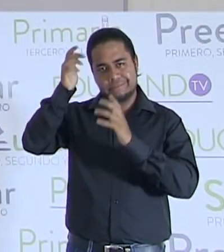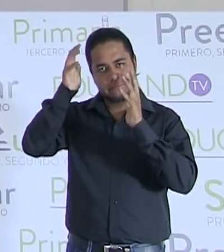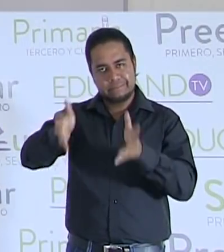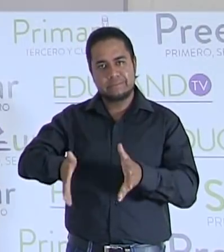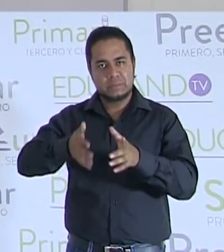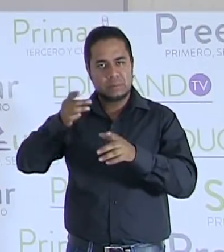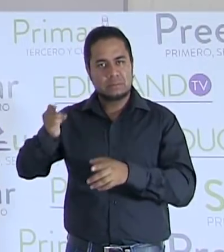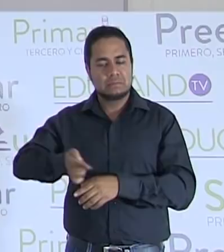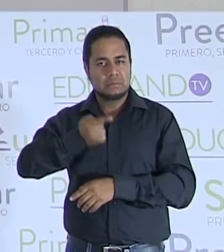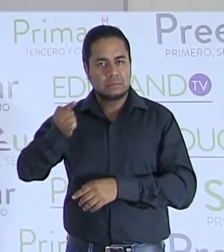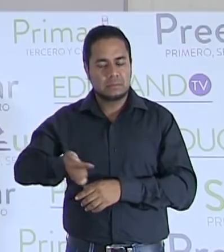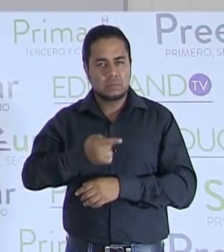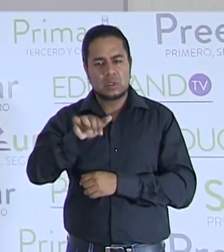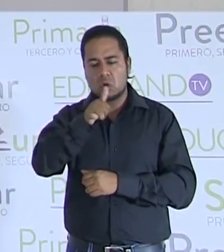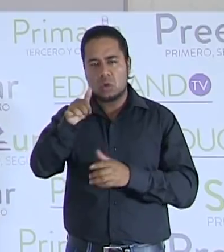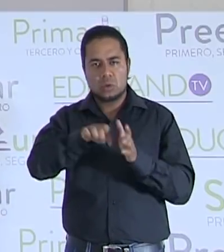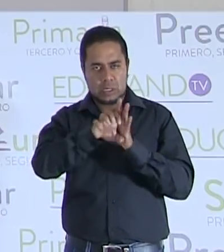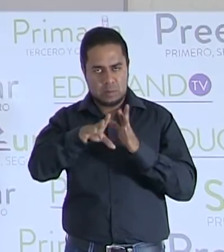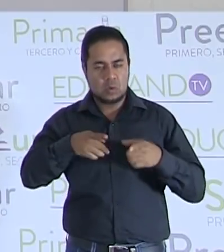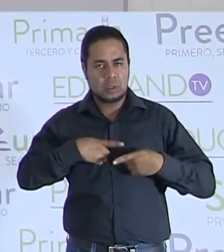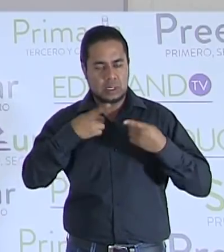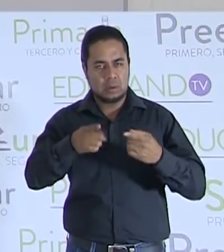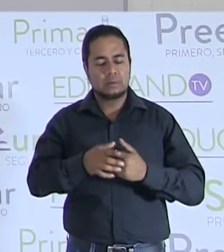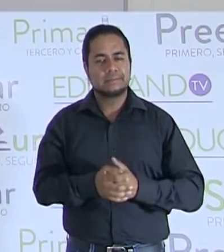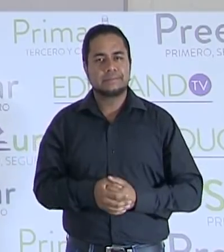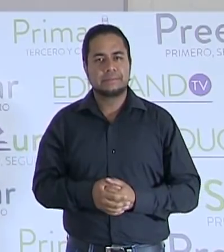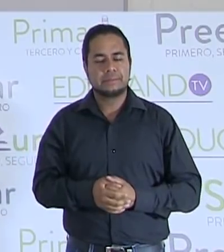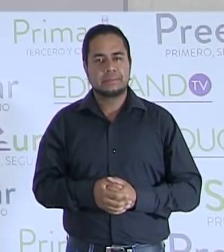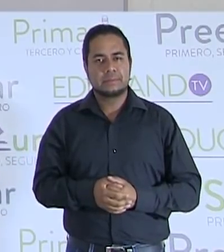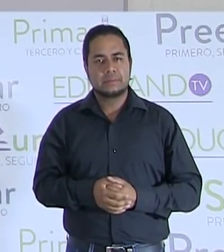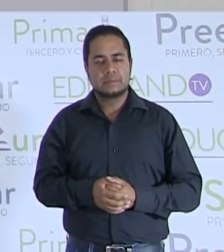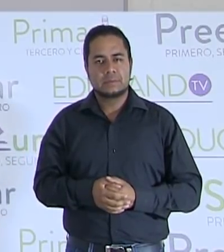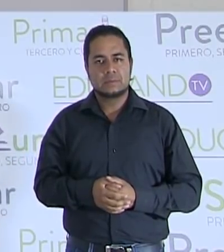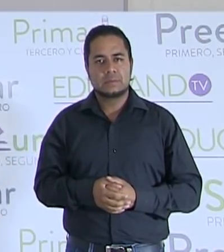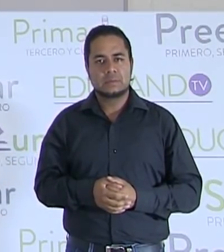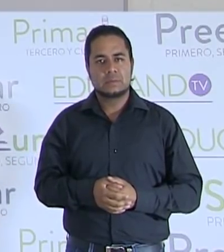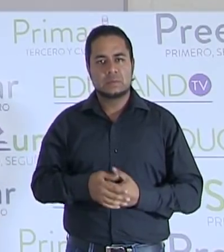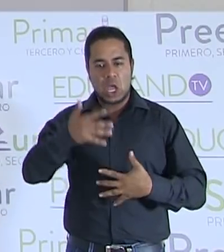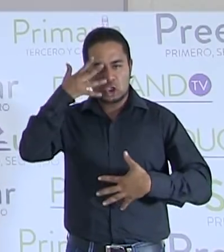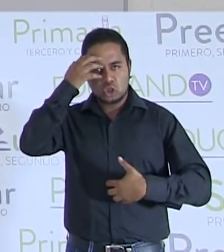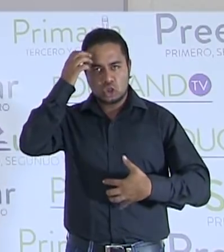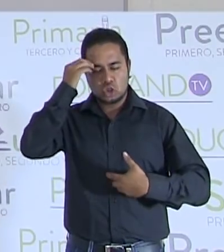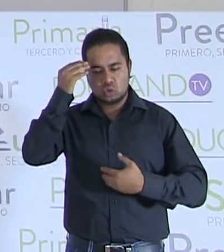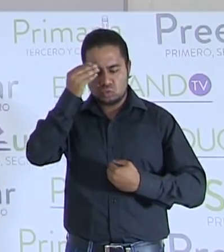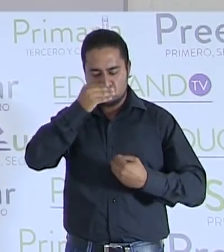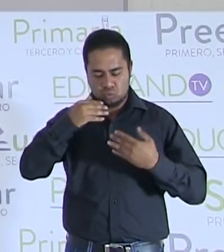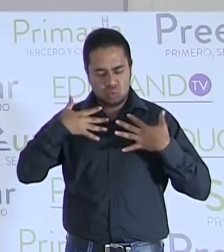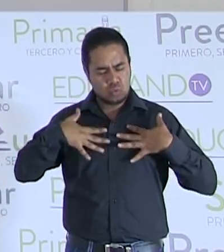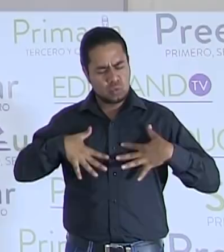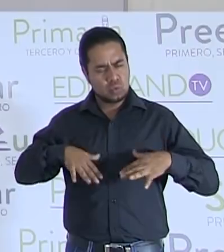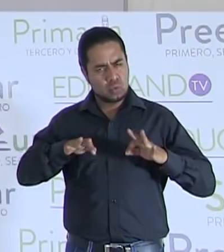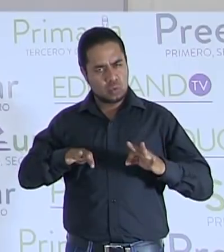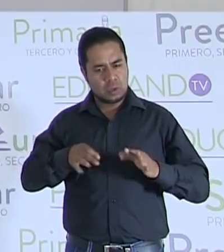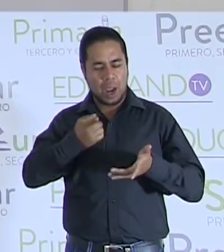Continuamos con otro ejemplo. Aunque la mona se vista de seda, mona se